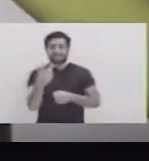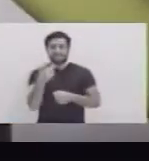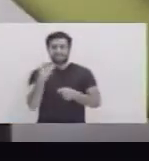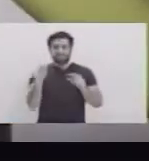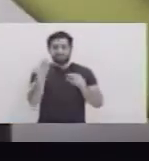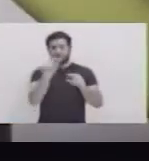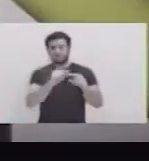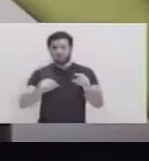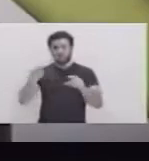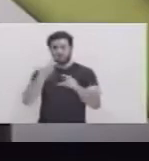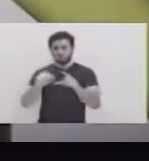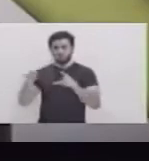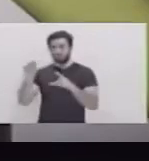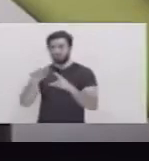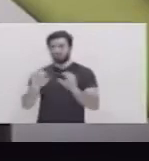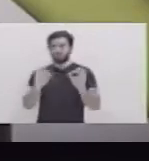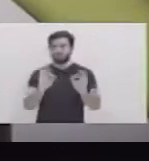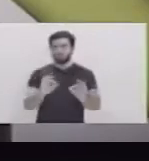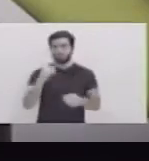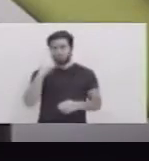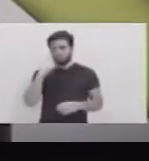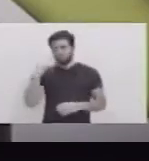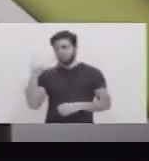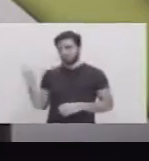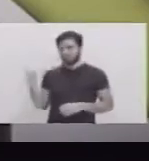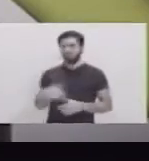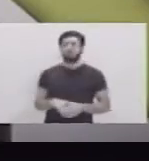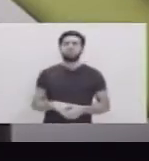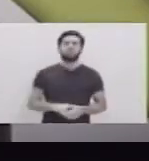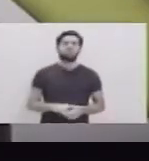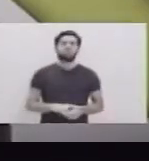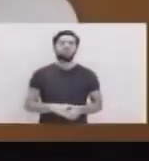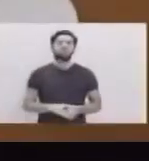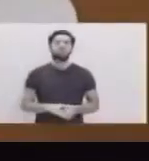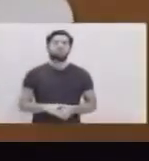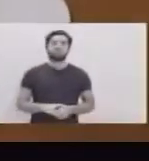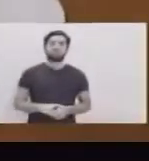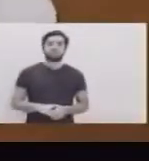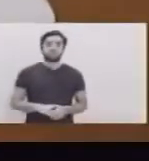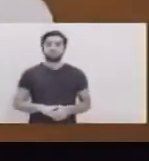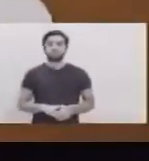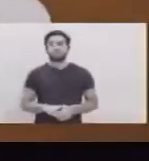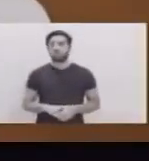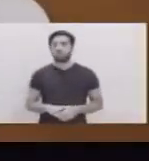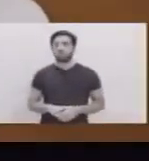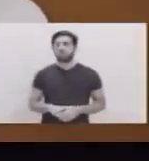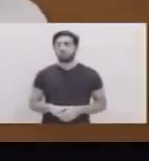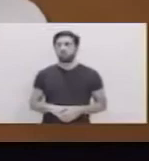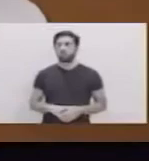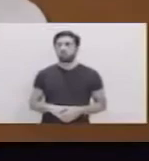para trazar una segunda circunferencia dentro de ello que me va a servir de referencia.